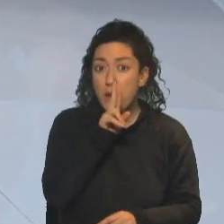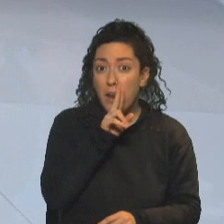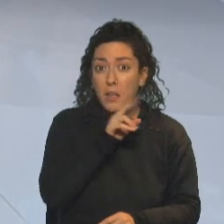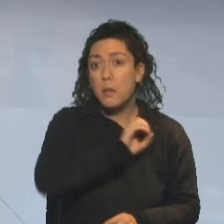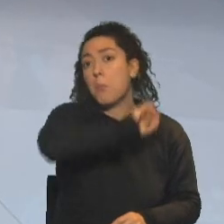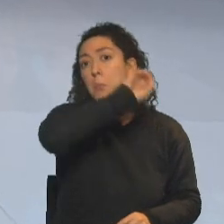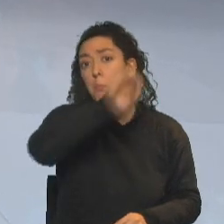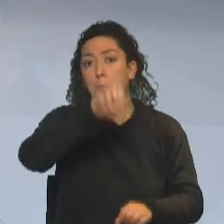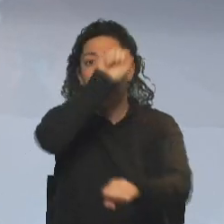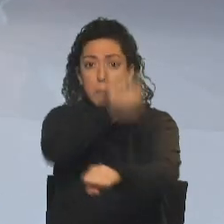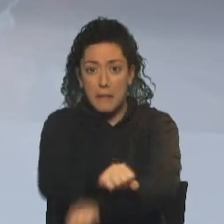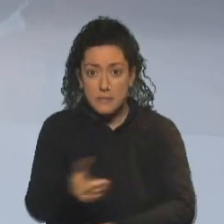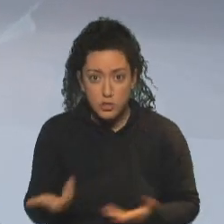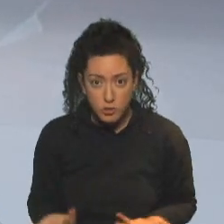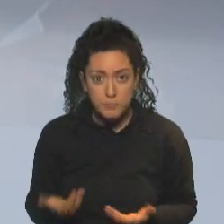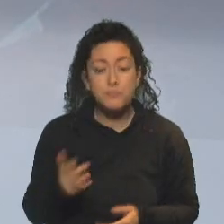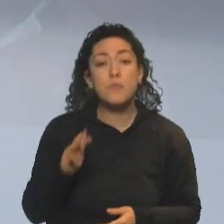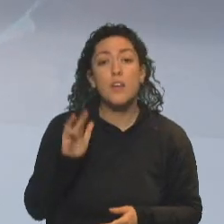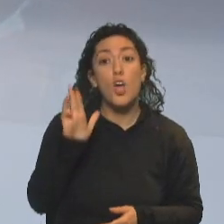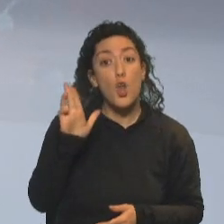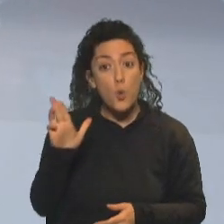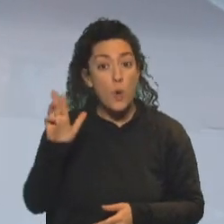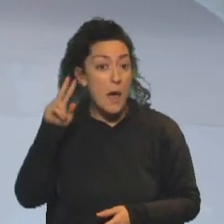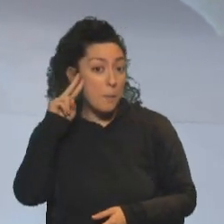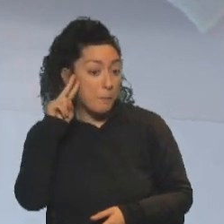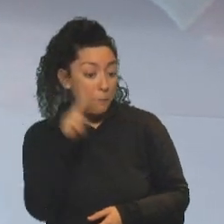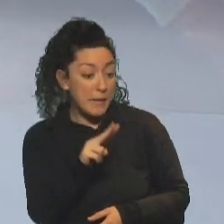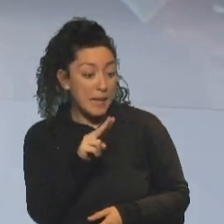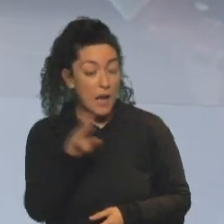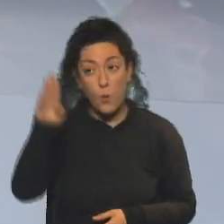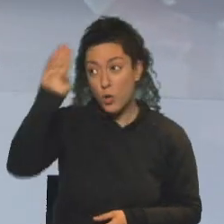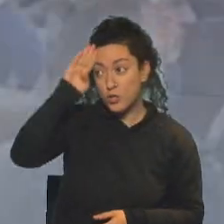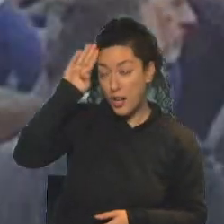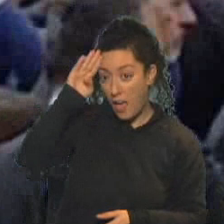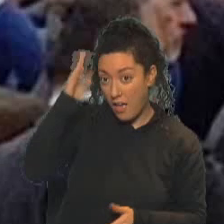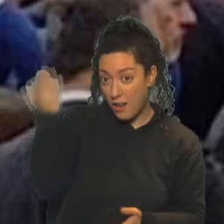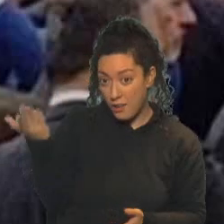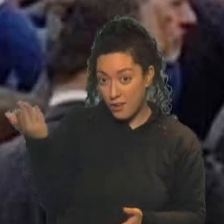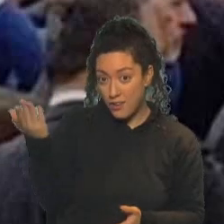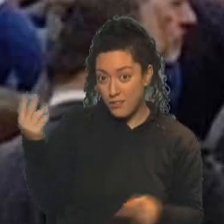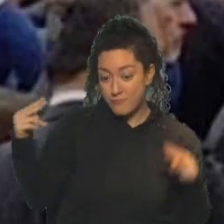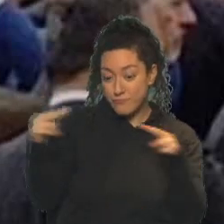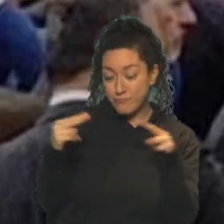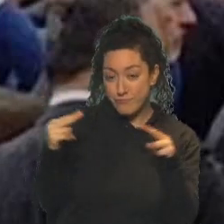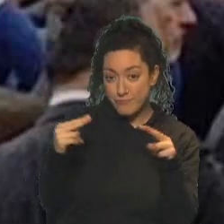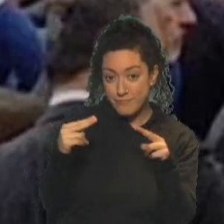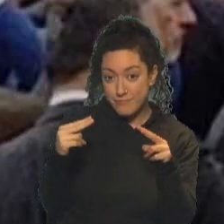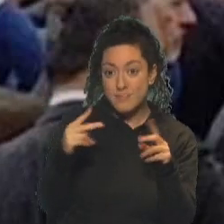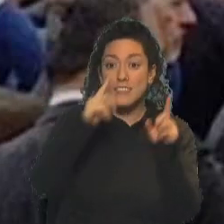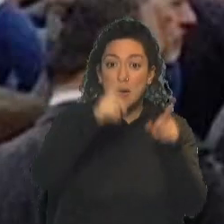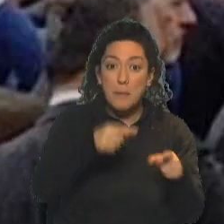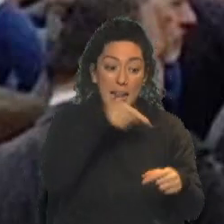acá está lula que lo están mirando a bolsonaro que también en complicidad con este